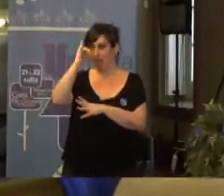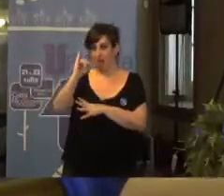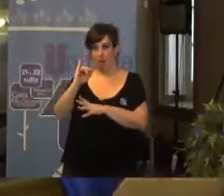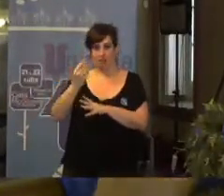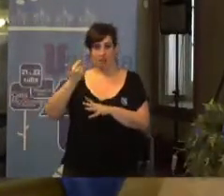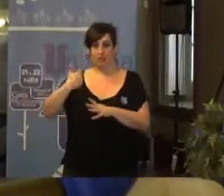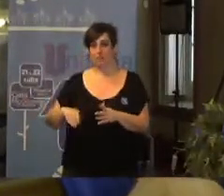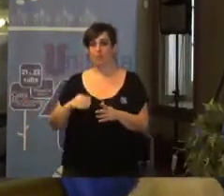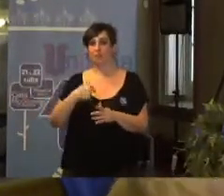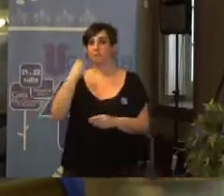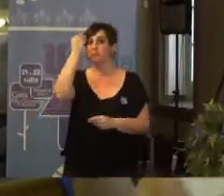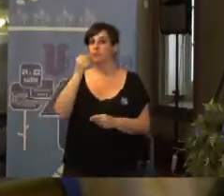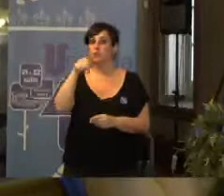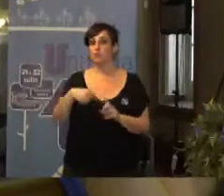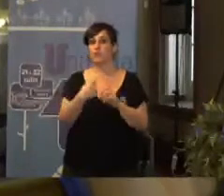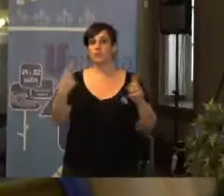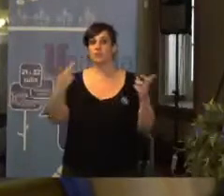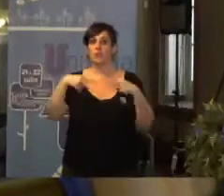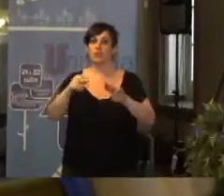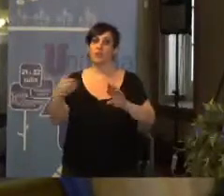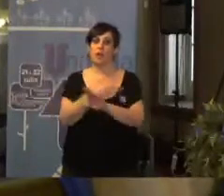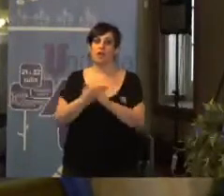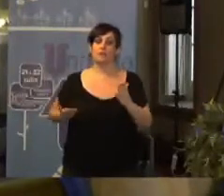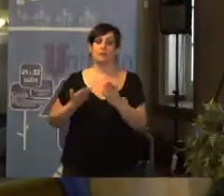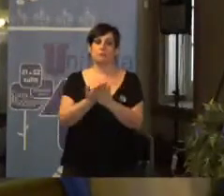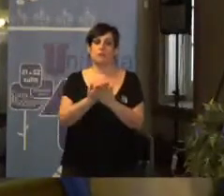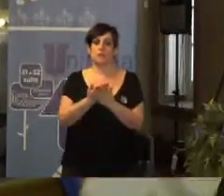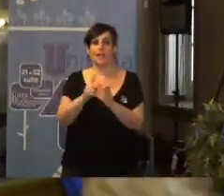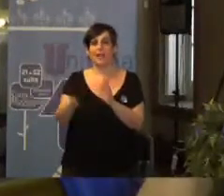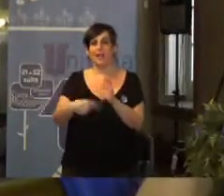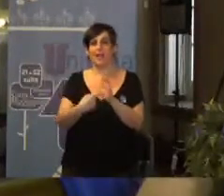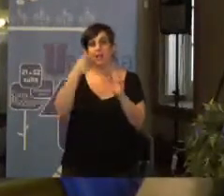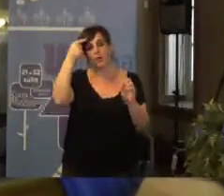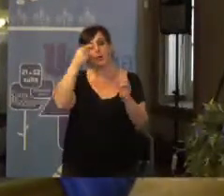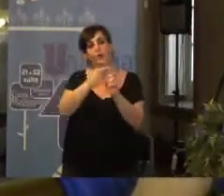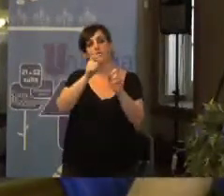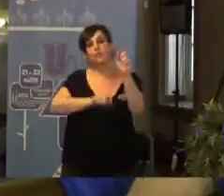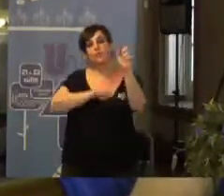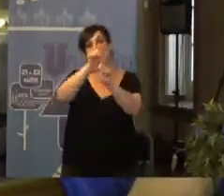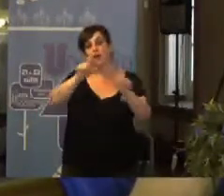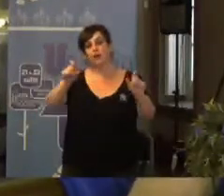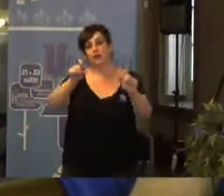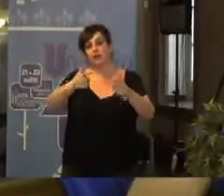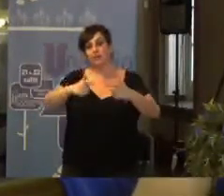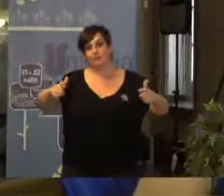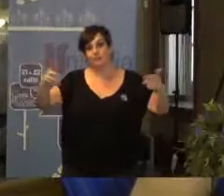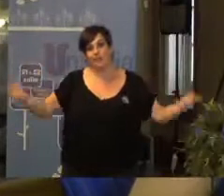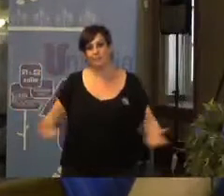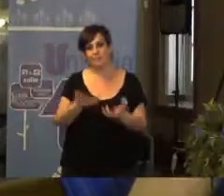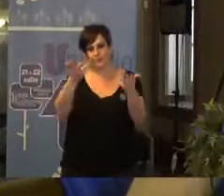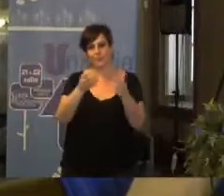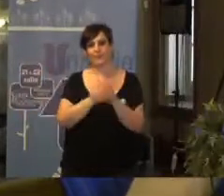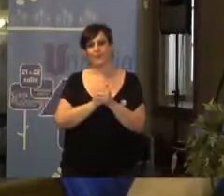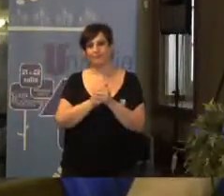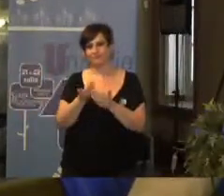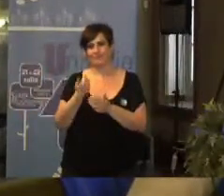propoñer, antes de que remate este ano, facer unha lei de impulso demográfico, xa figuradevos o horrible do nome, lei de impulso demográfico, e que non